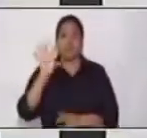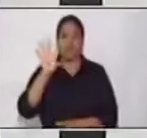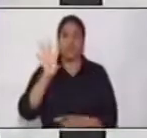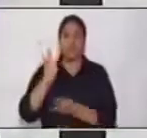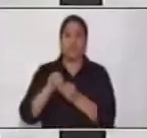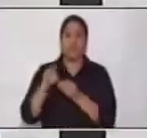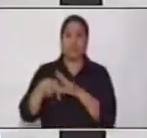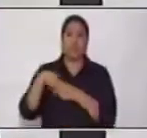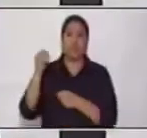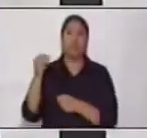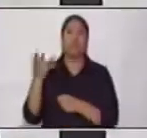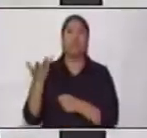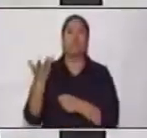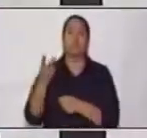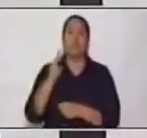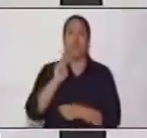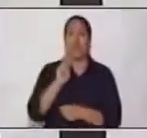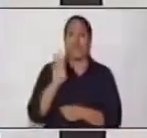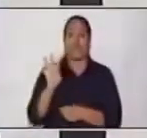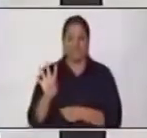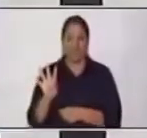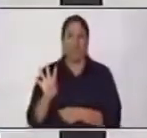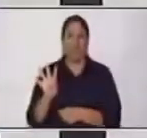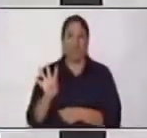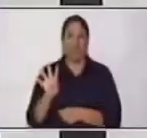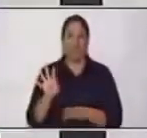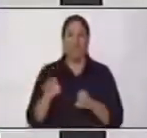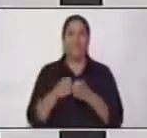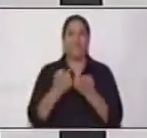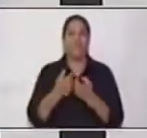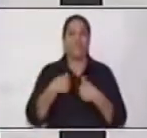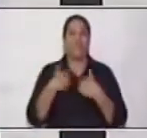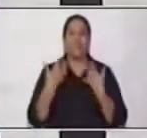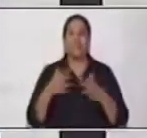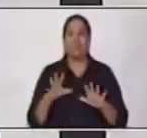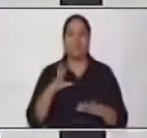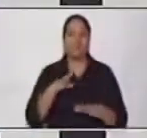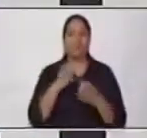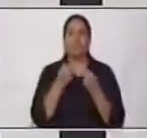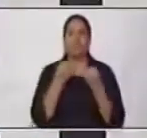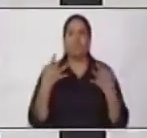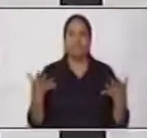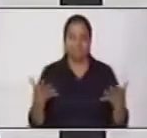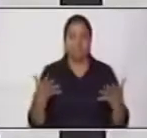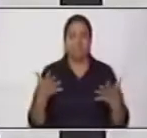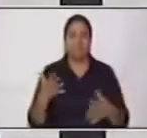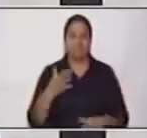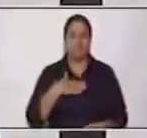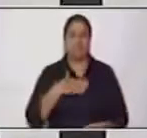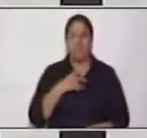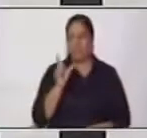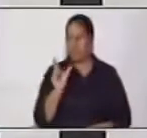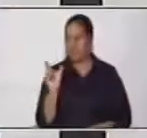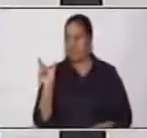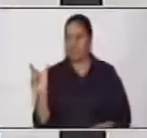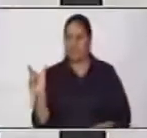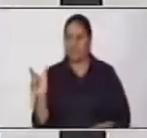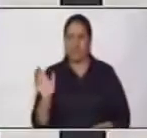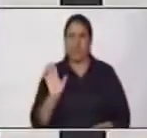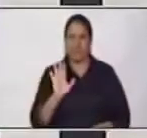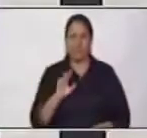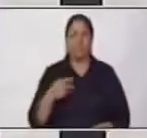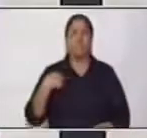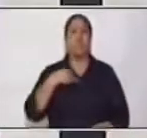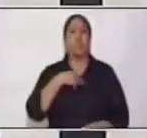24. Y entonces ahí ya tendré yo mis valores para mi ecuación. Entonces, vamos a utilizar